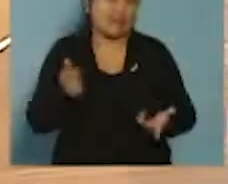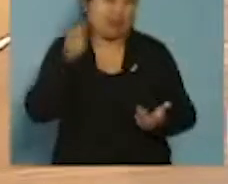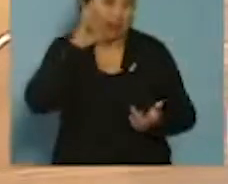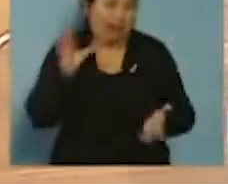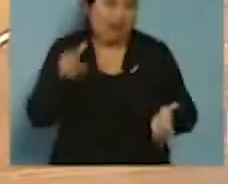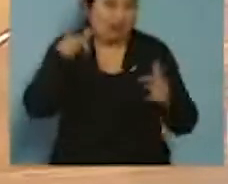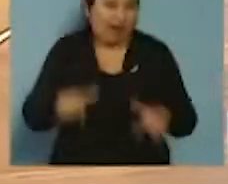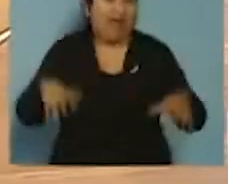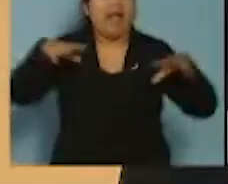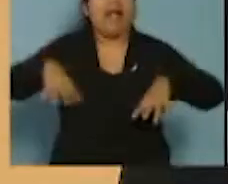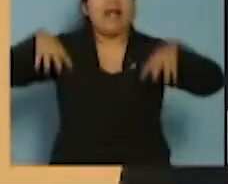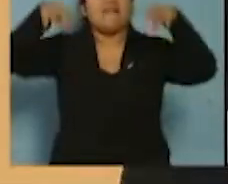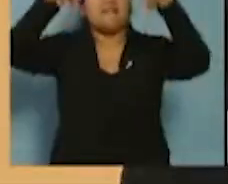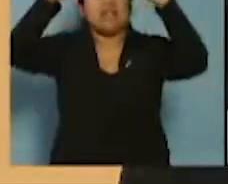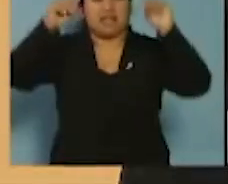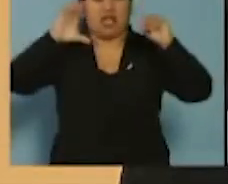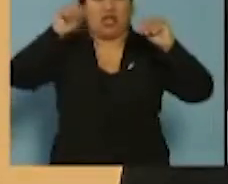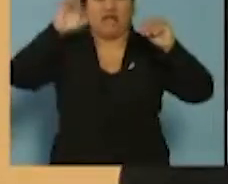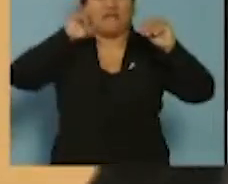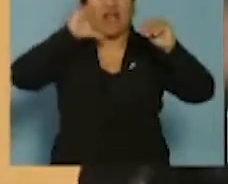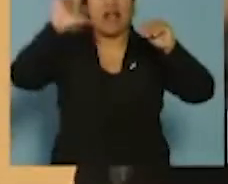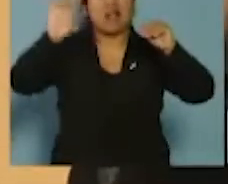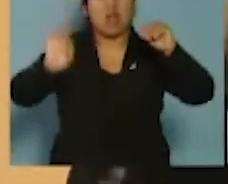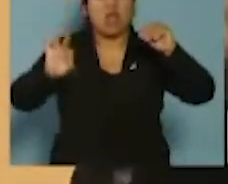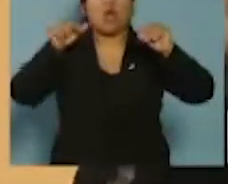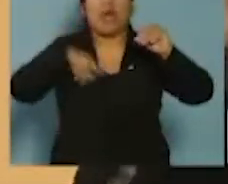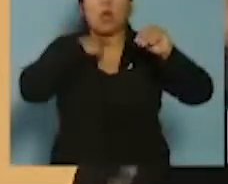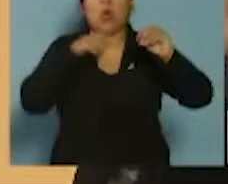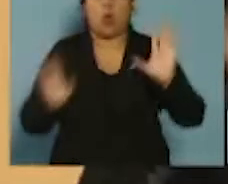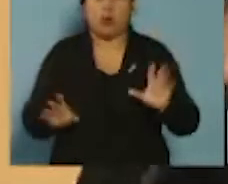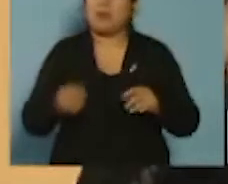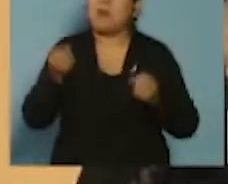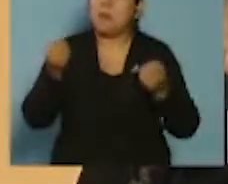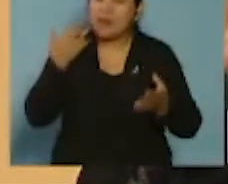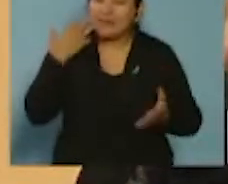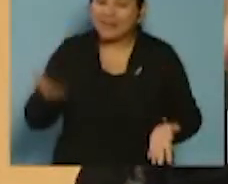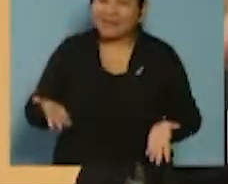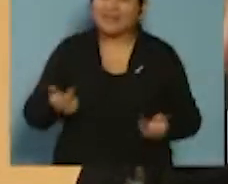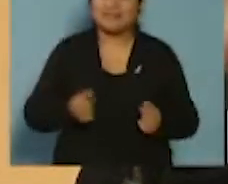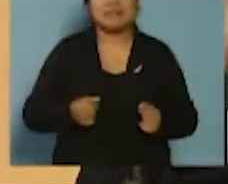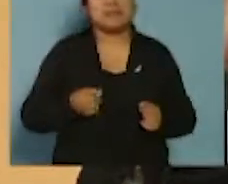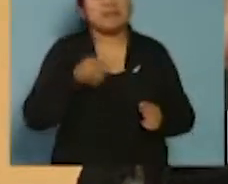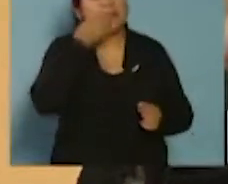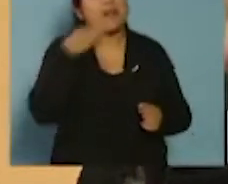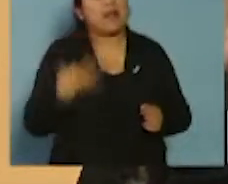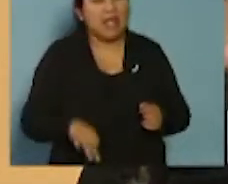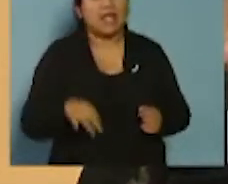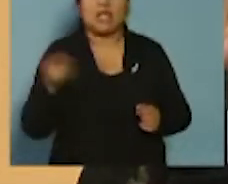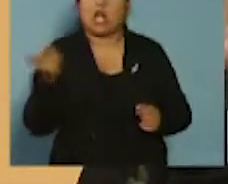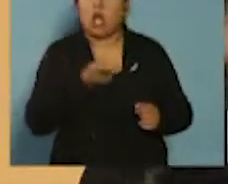nuevas buenas tan buenas tardes bueno los dos acontecimientos encierran un ciclo virtuoso